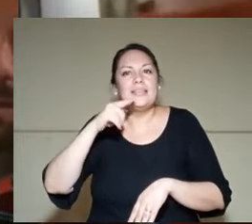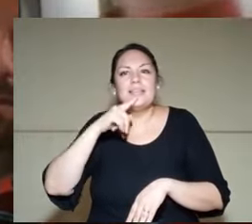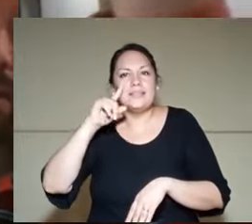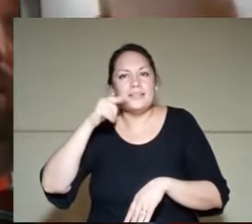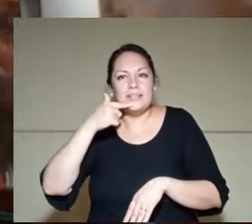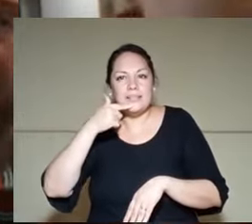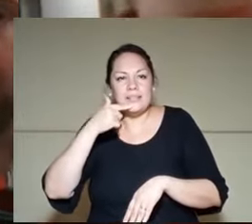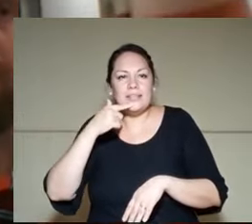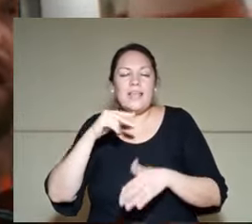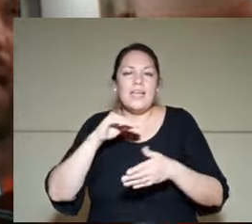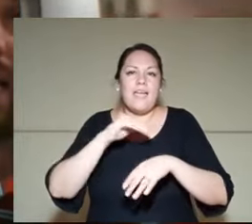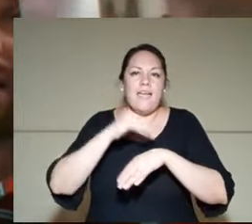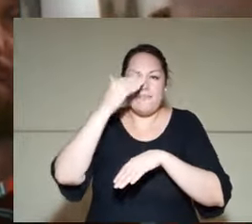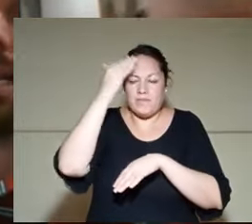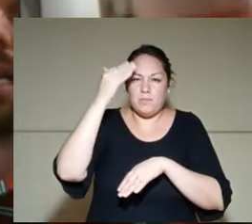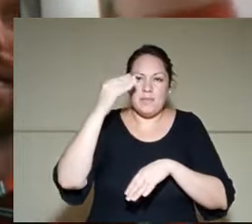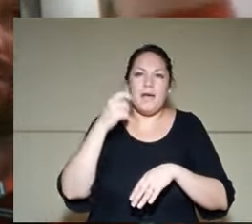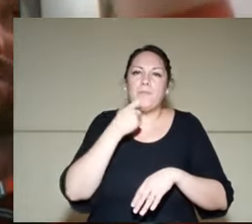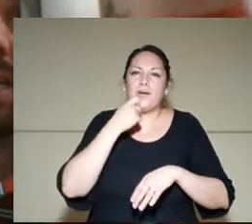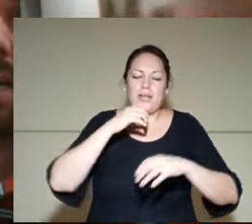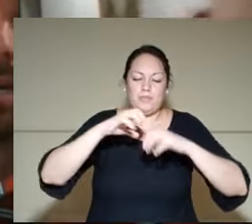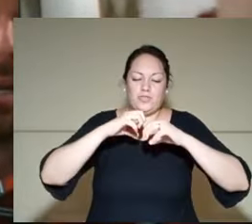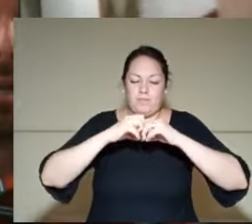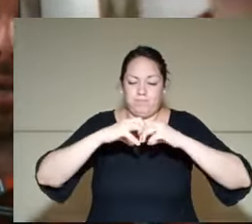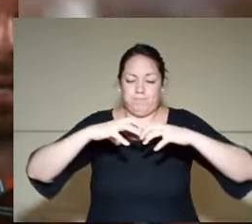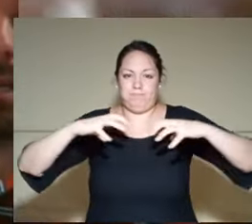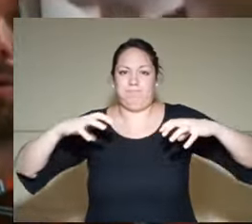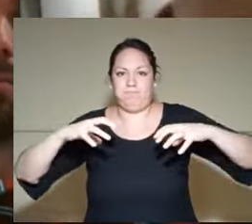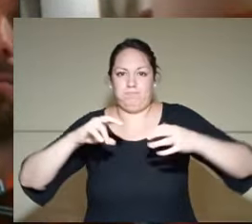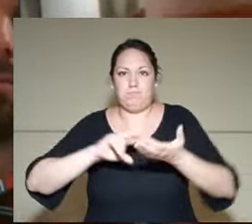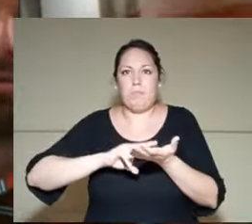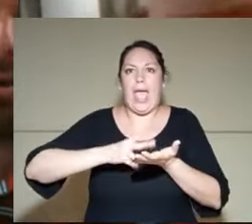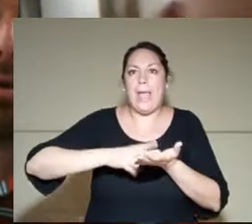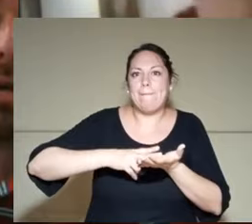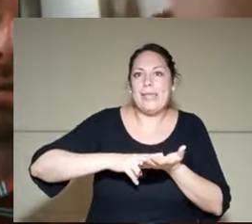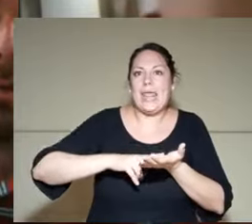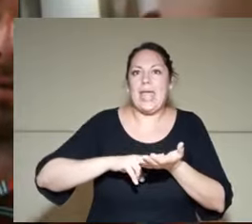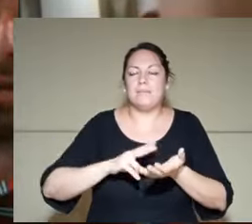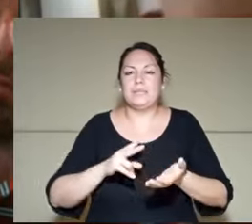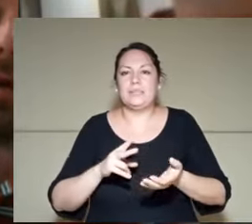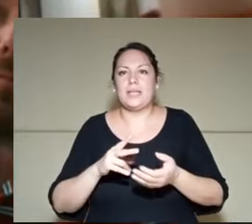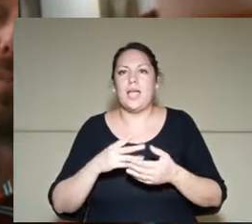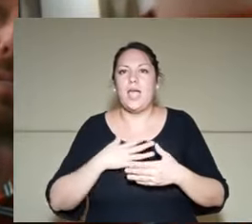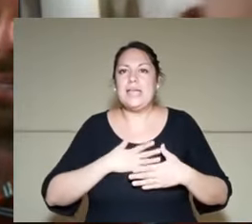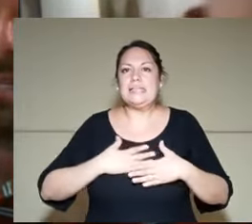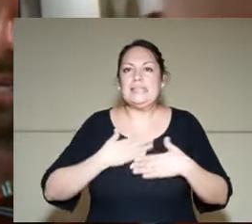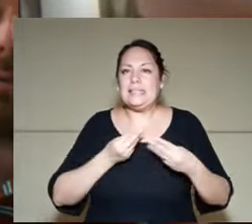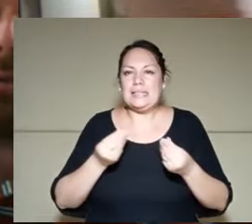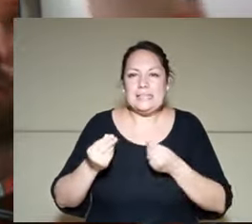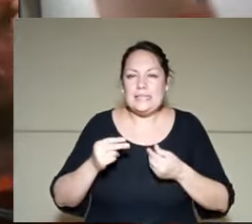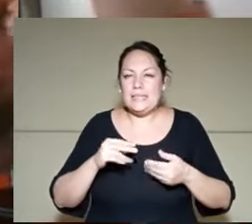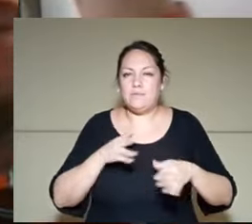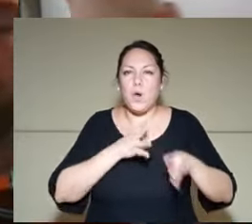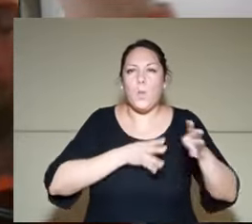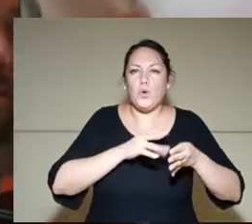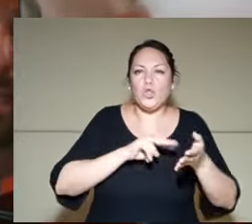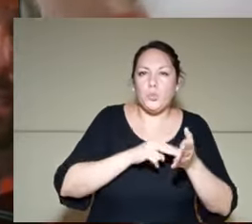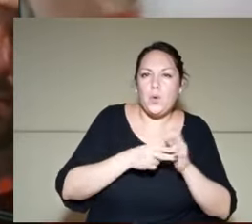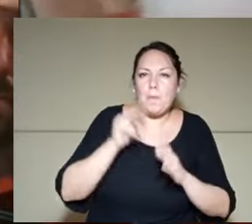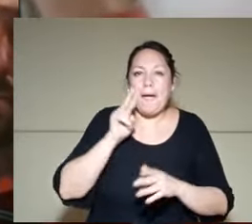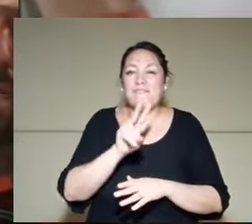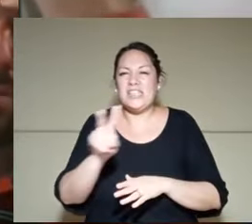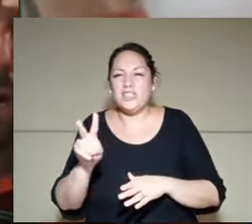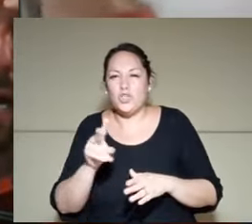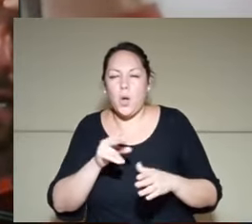secuelas, hidrocefalia, epilepsia, convulsiones, problemas sensitivos, motores,